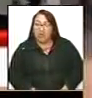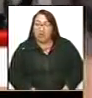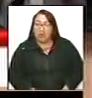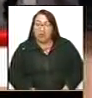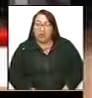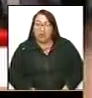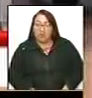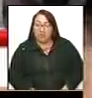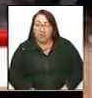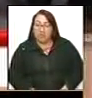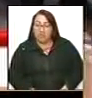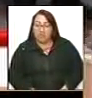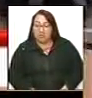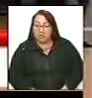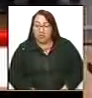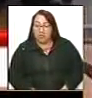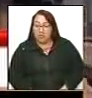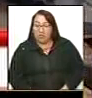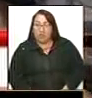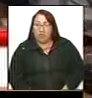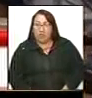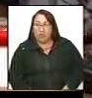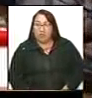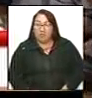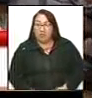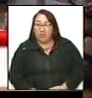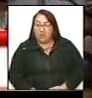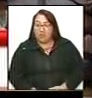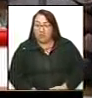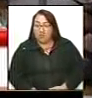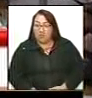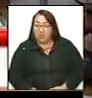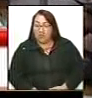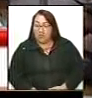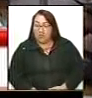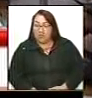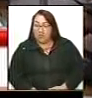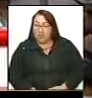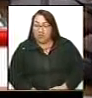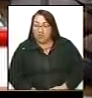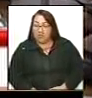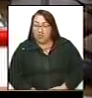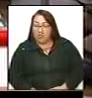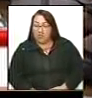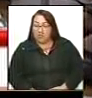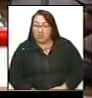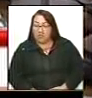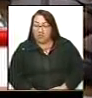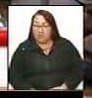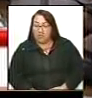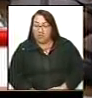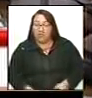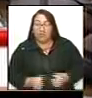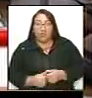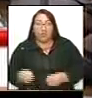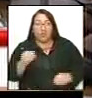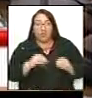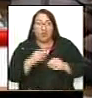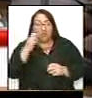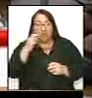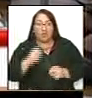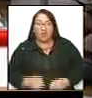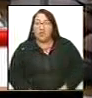dimensión regional y local que es clave para la implementación de estas estas políticas